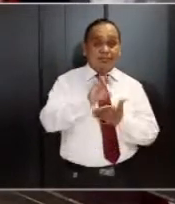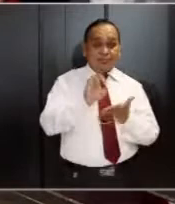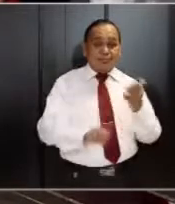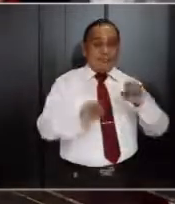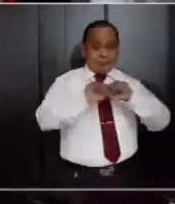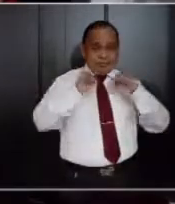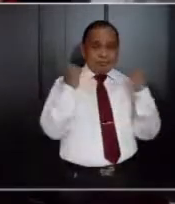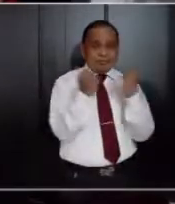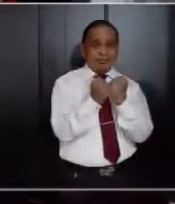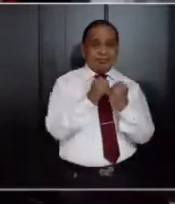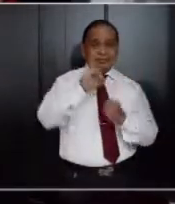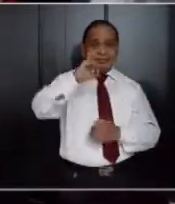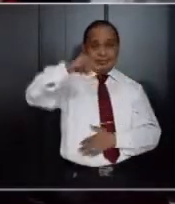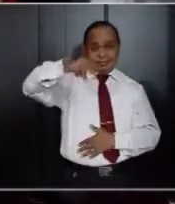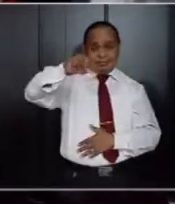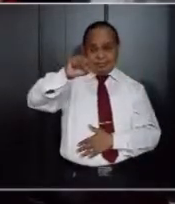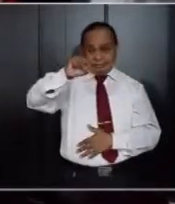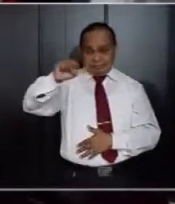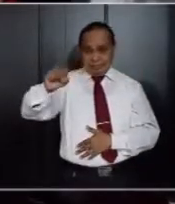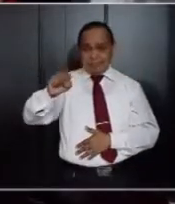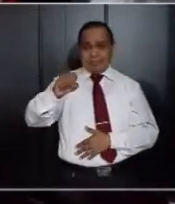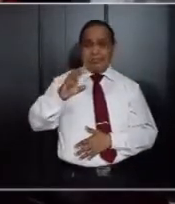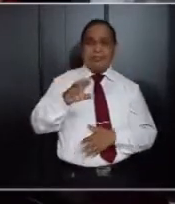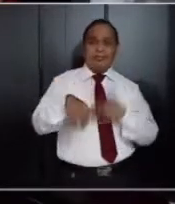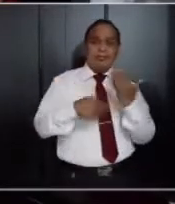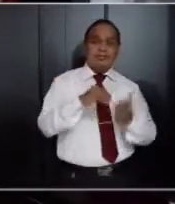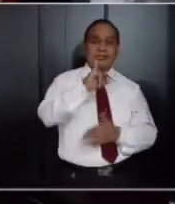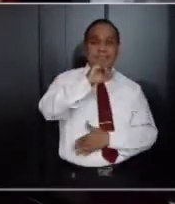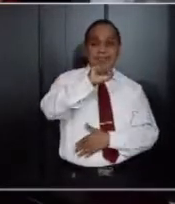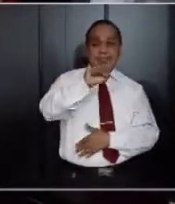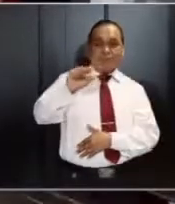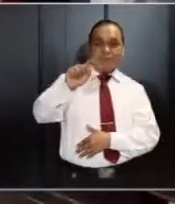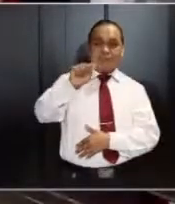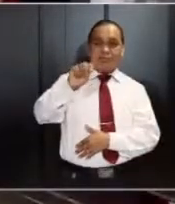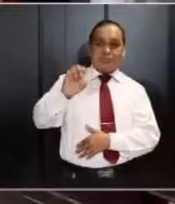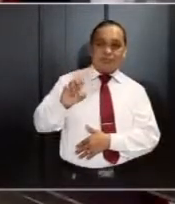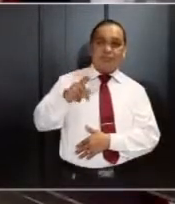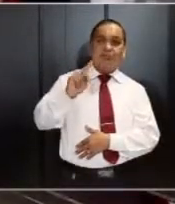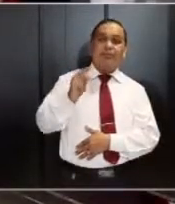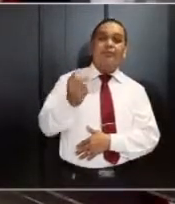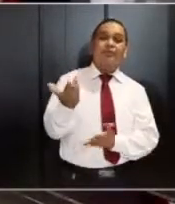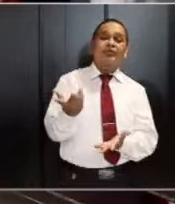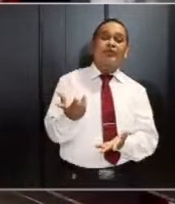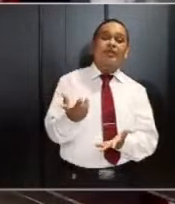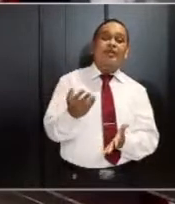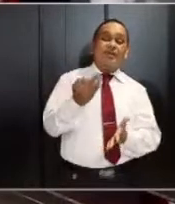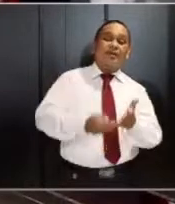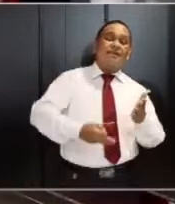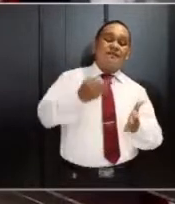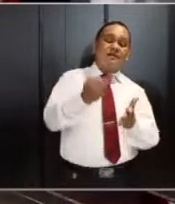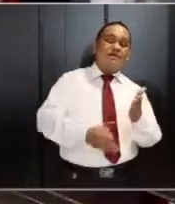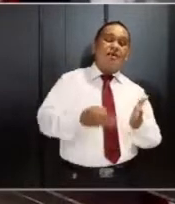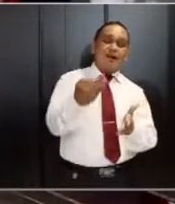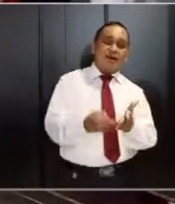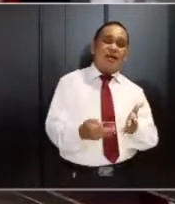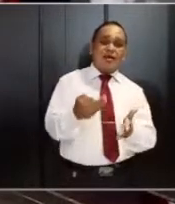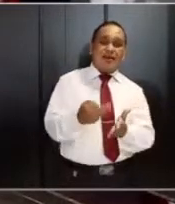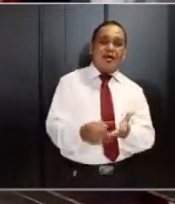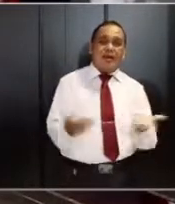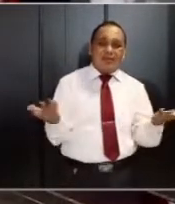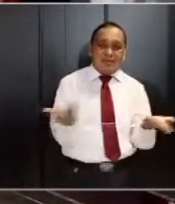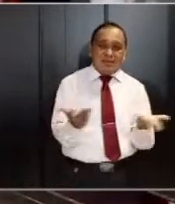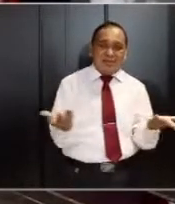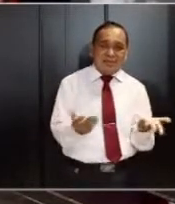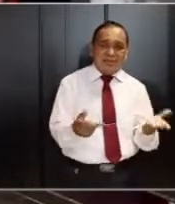Social y en el ISSSTE, que no hay climas, eso sí es prioritario. Muchas deficiencias, se podría decir. Darle